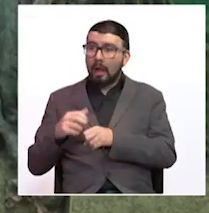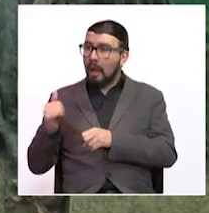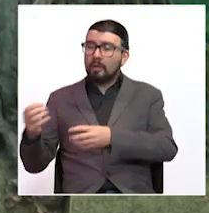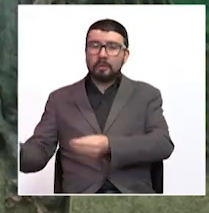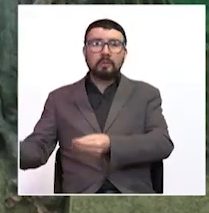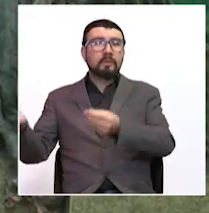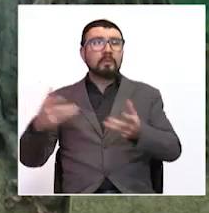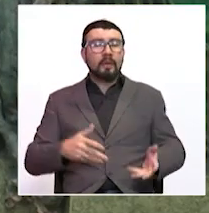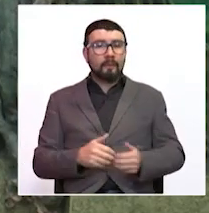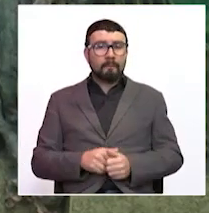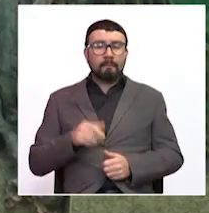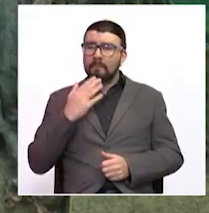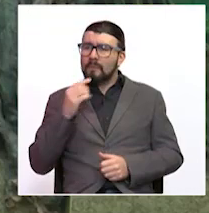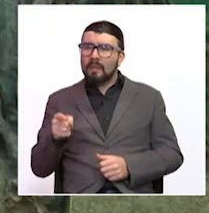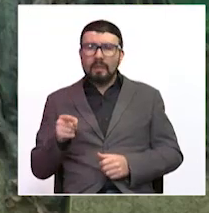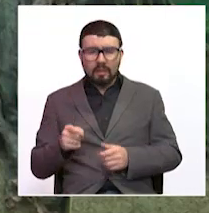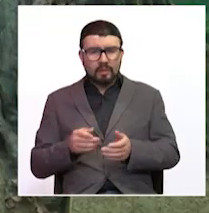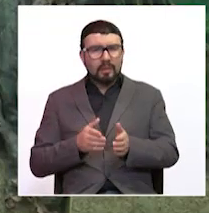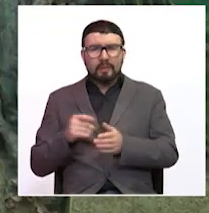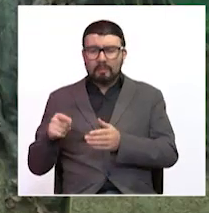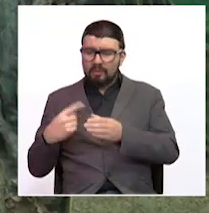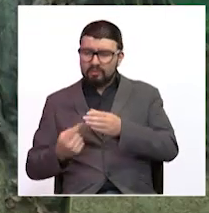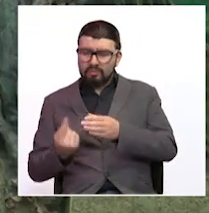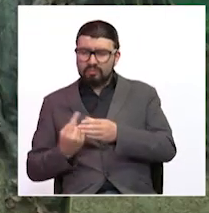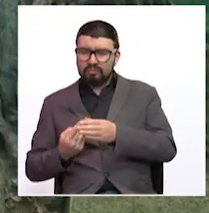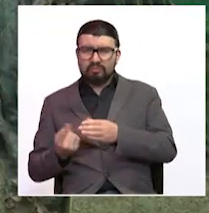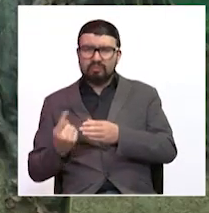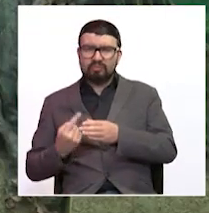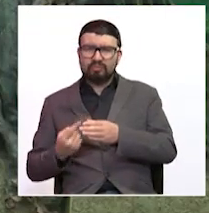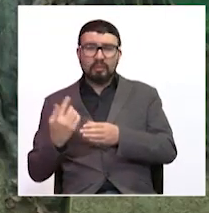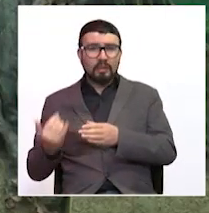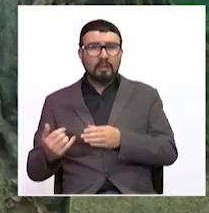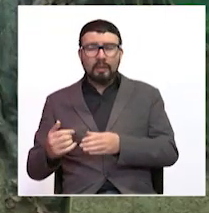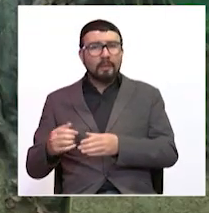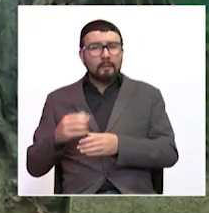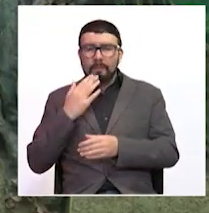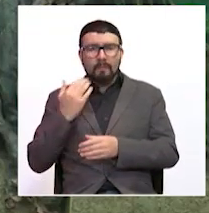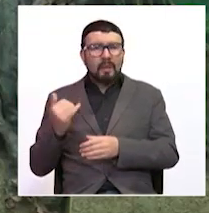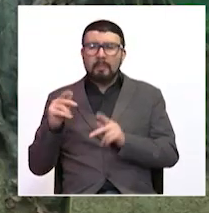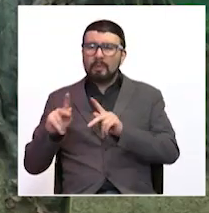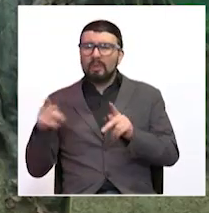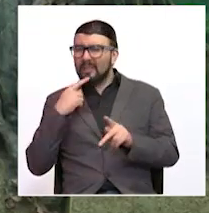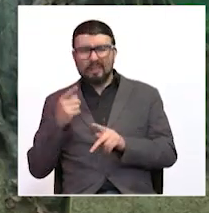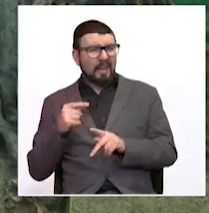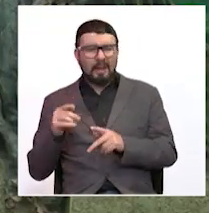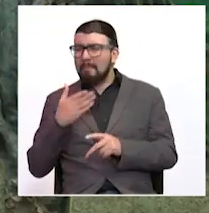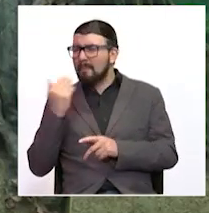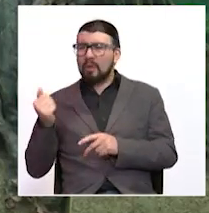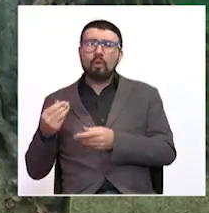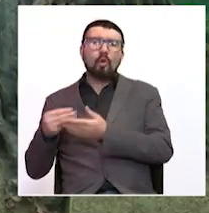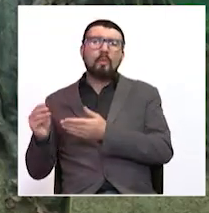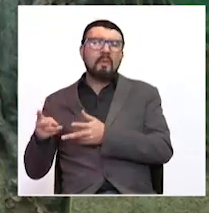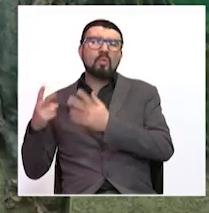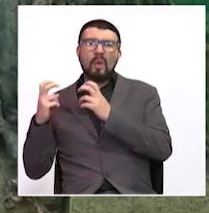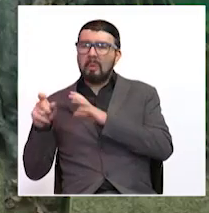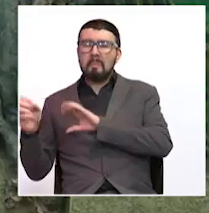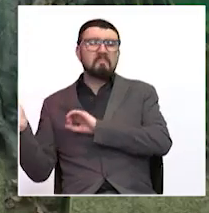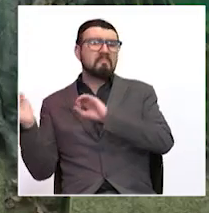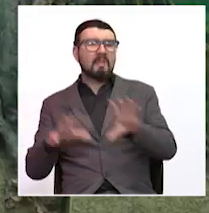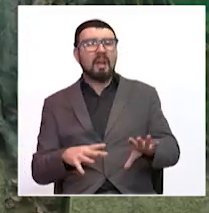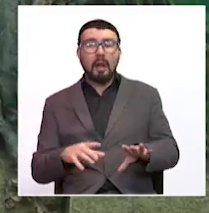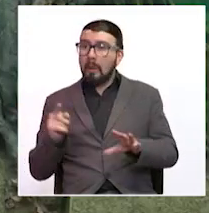quemar el carboncillo y la escobilla entonces como la gente prefiere más bien comprar uno nuevo y entonces lo botan